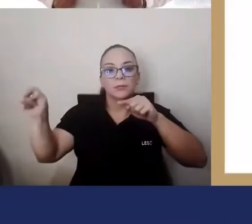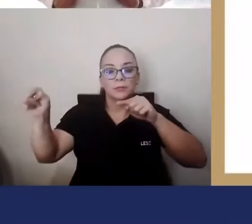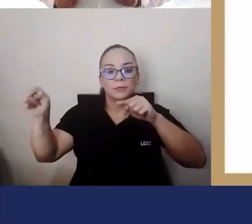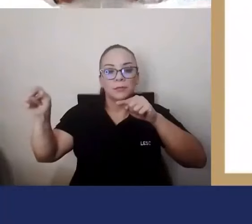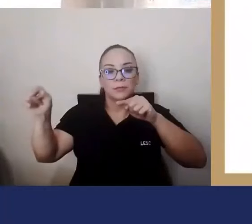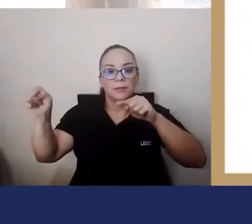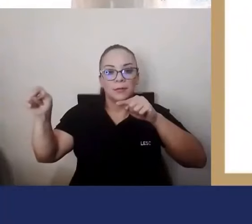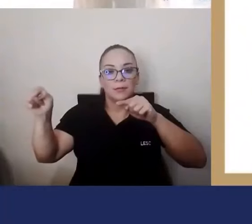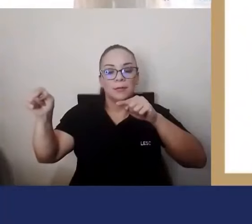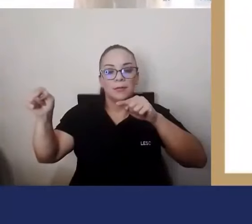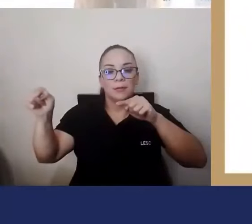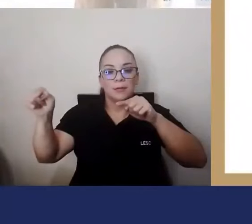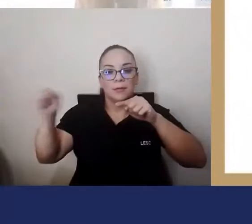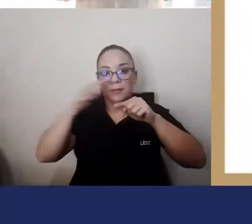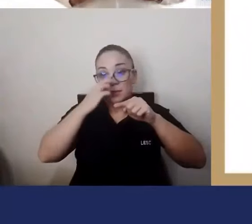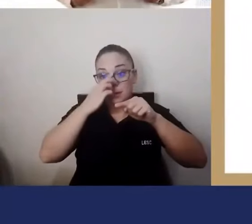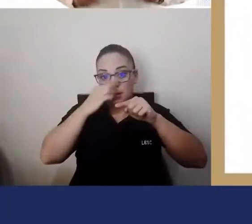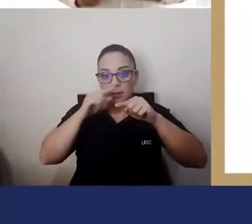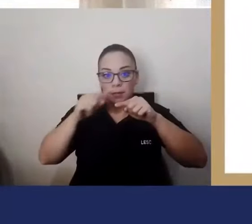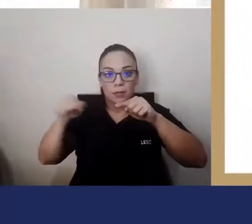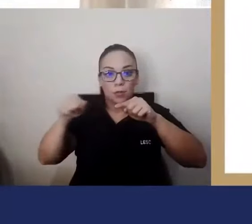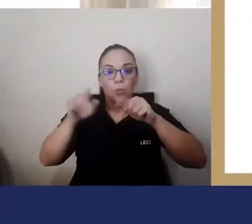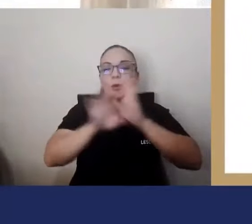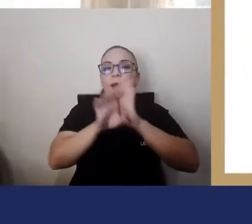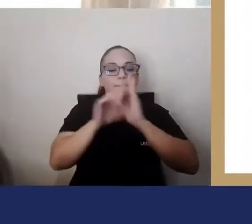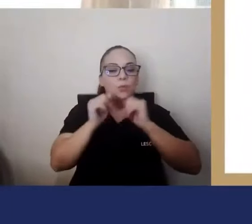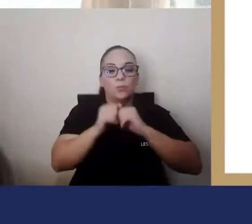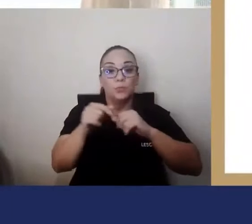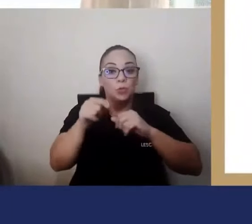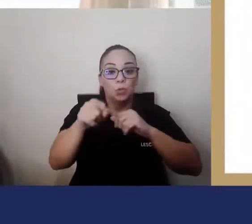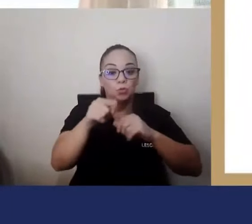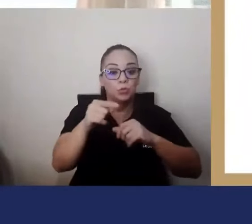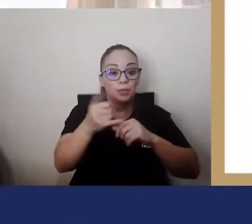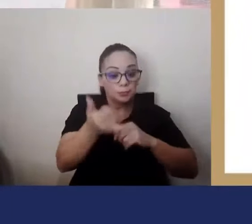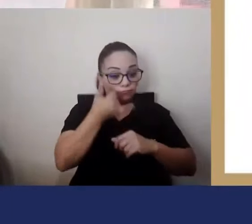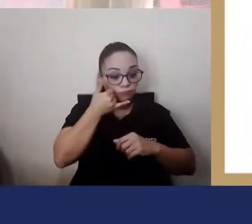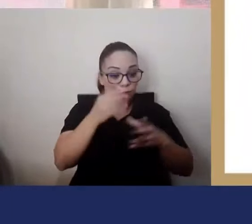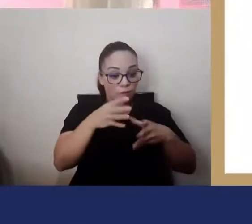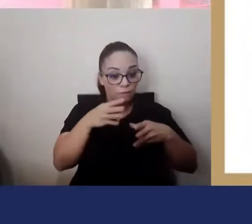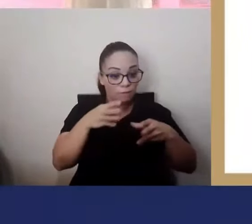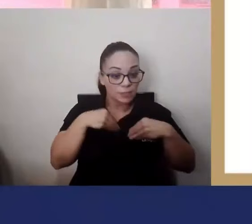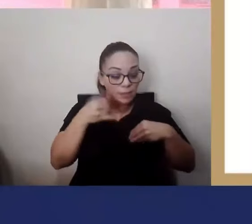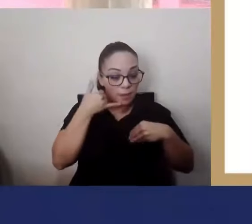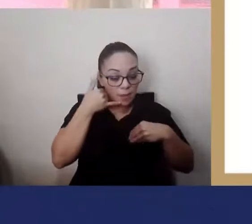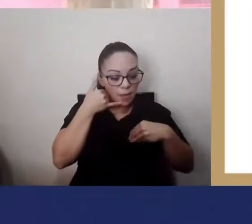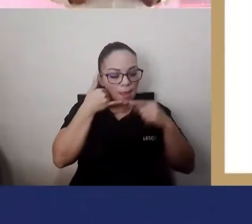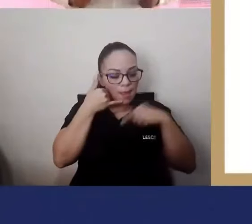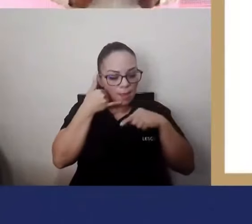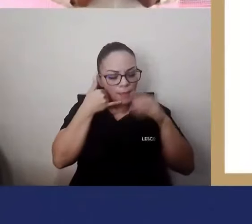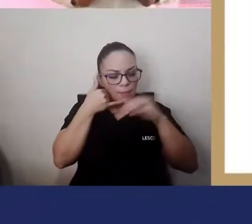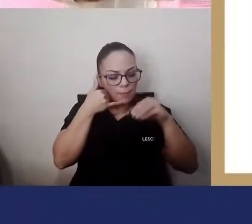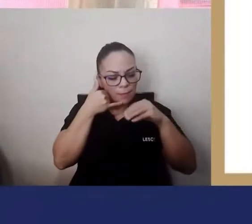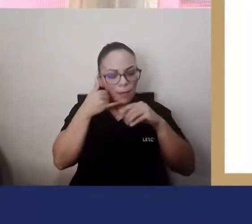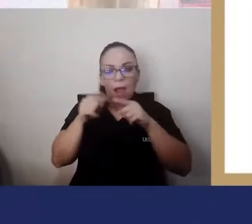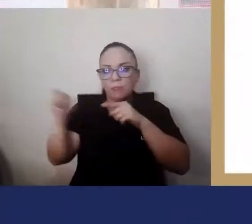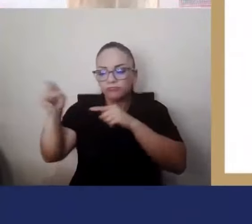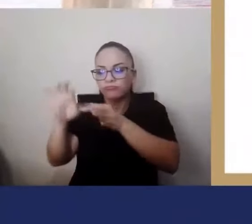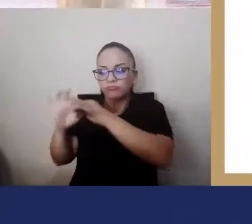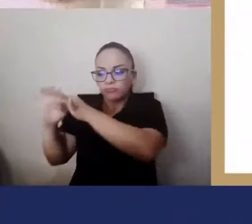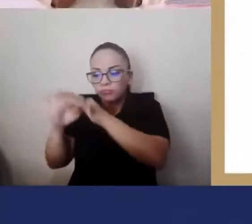sea vehicular, ya sea con policía a pie, ya sea con policía reforzada, con ambulancias, colegas de